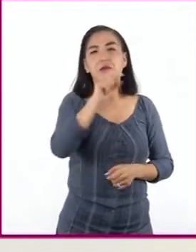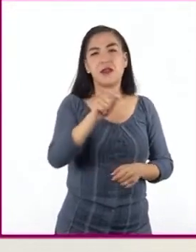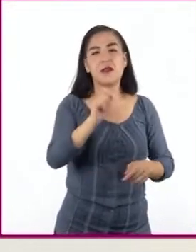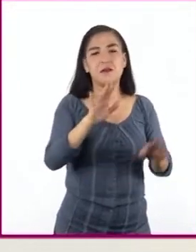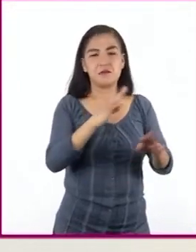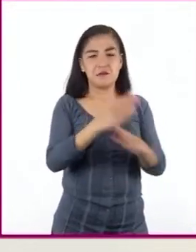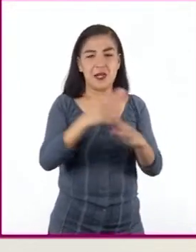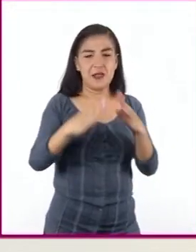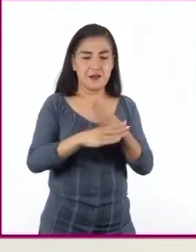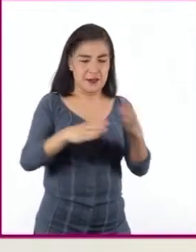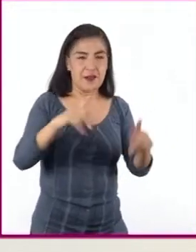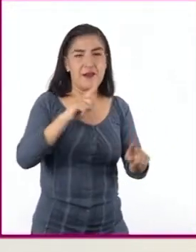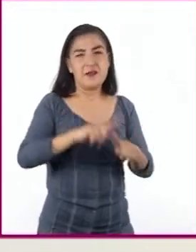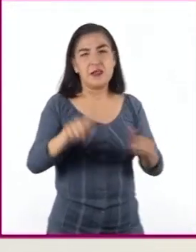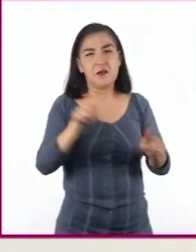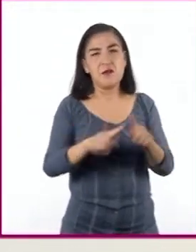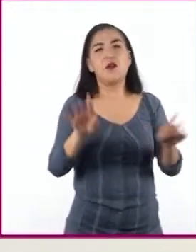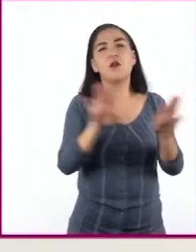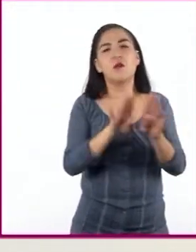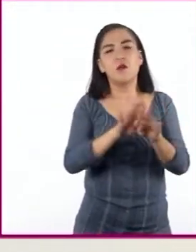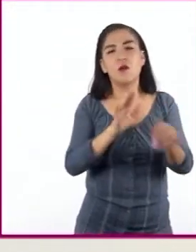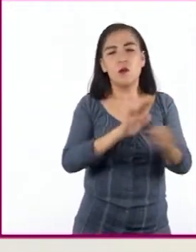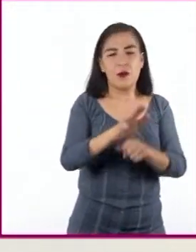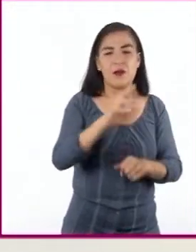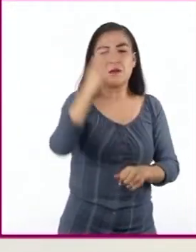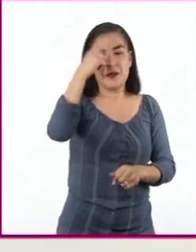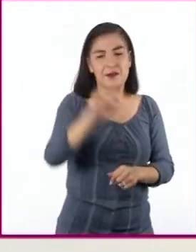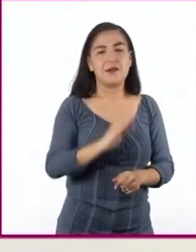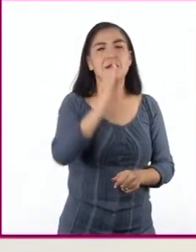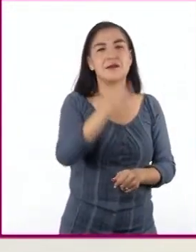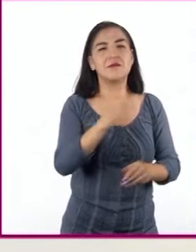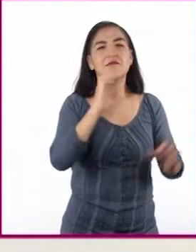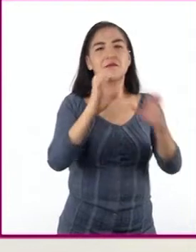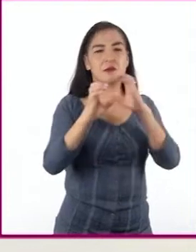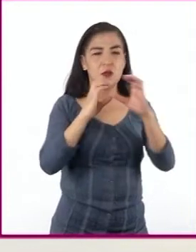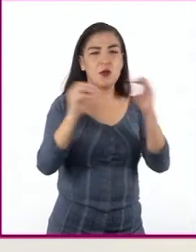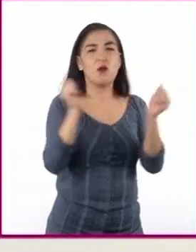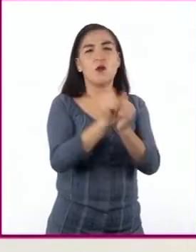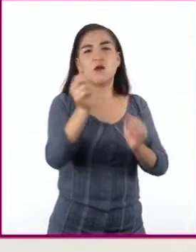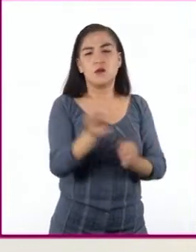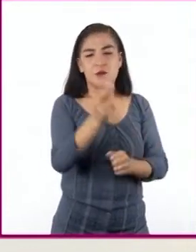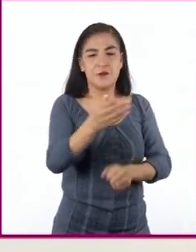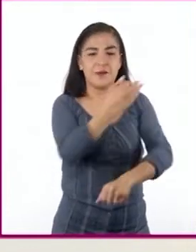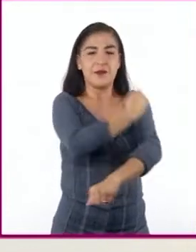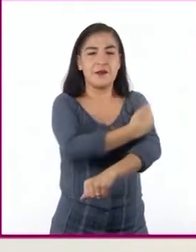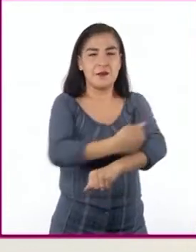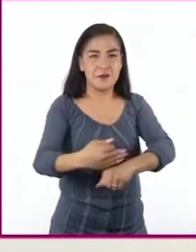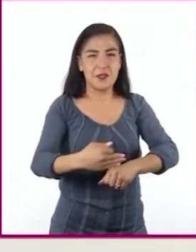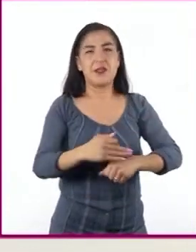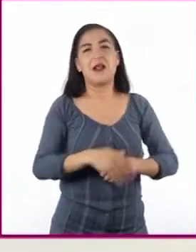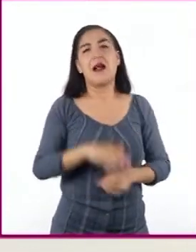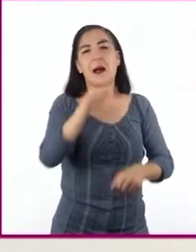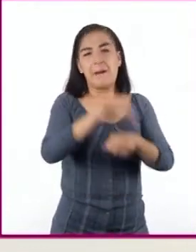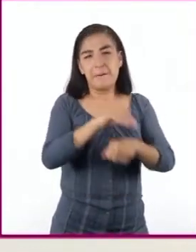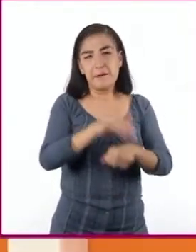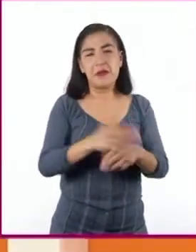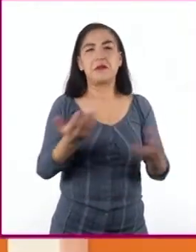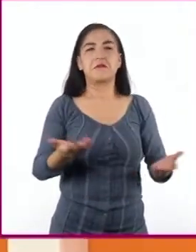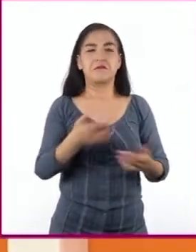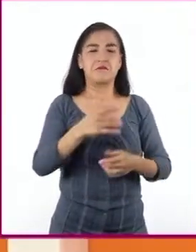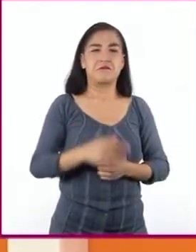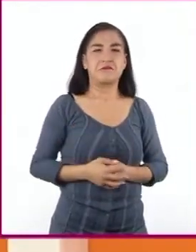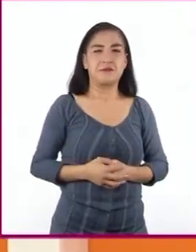agrado o bien porque les permiten comunicarse con sus familiares, amigas y amigos.